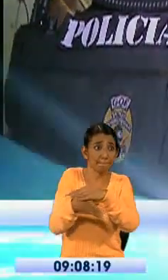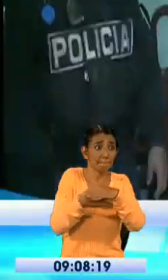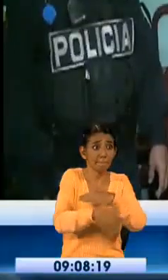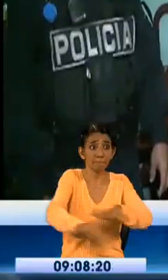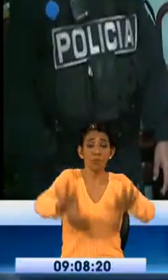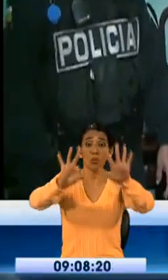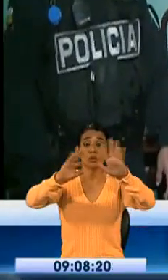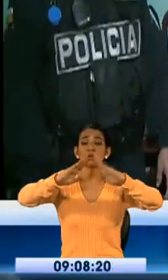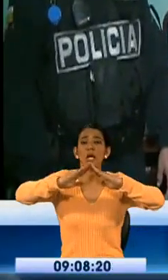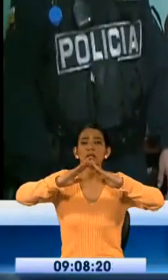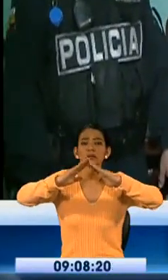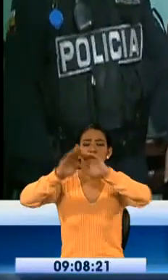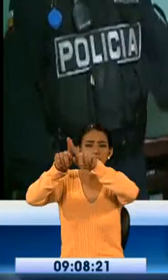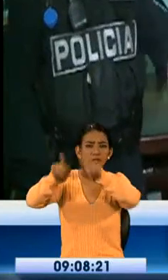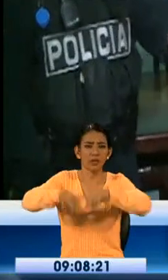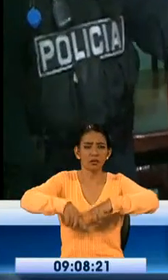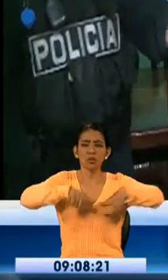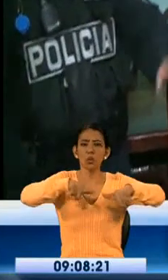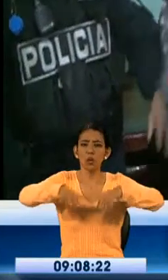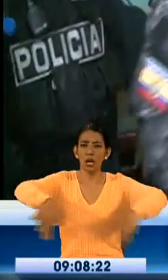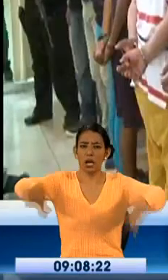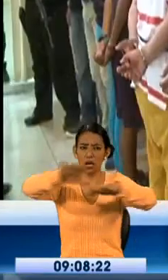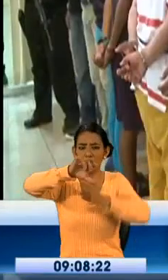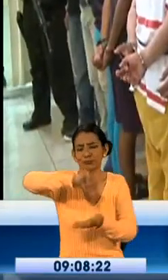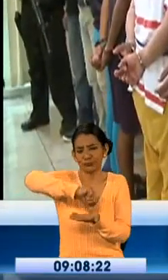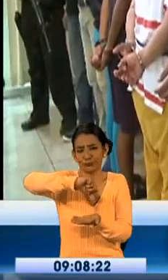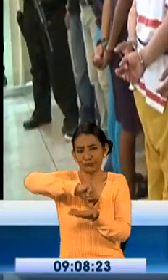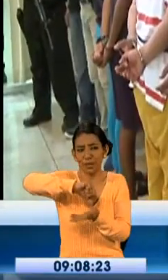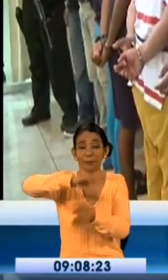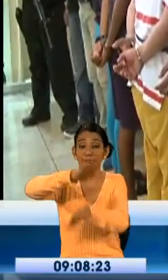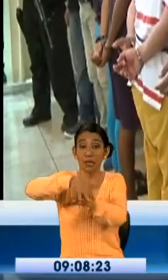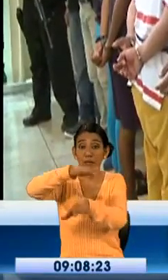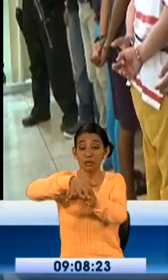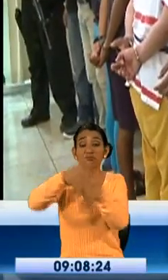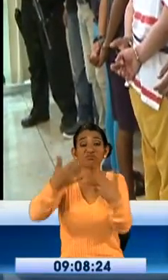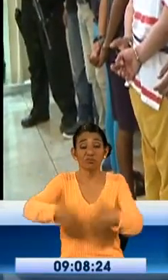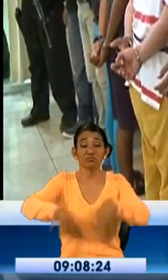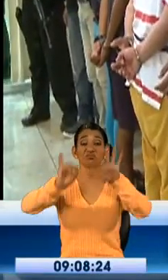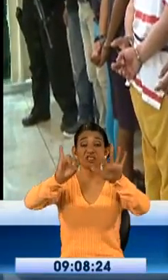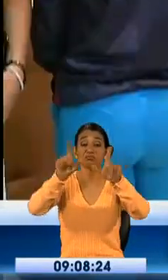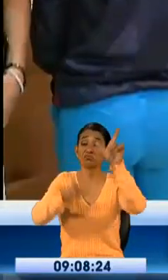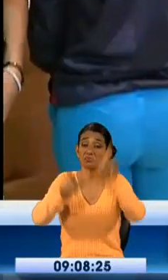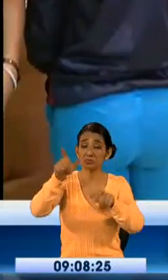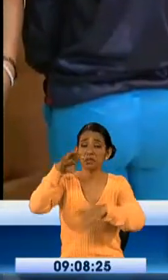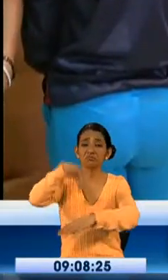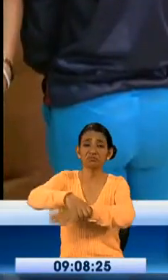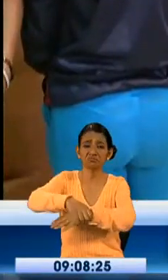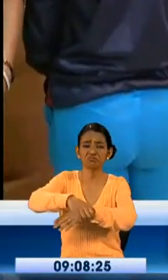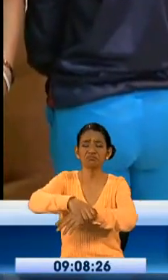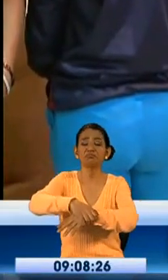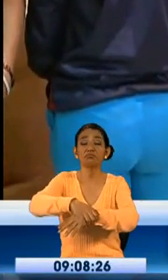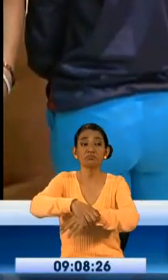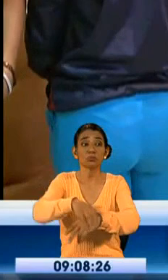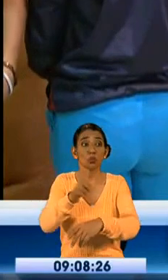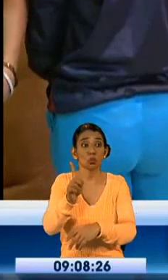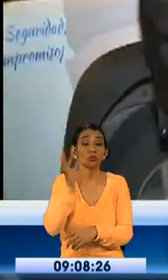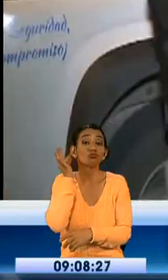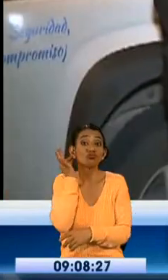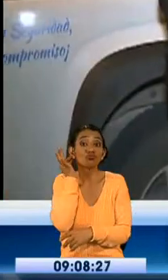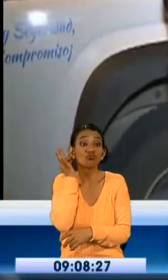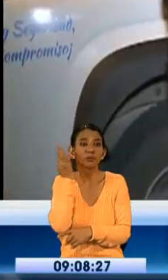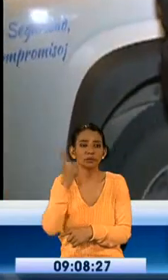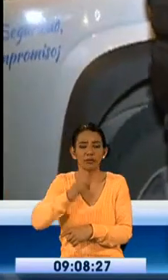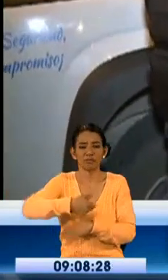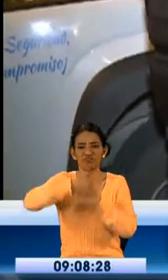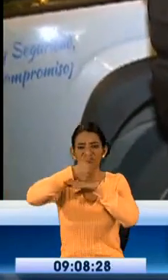viviendas ubicadas en diferentes puntos de la ciudad, que dejó como resultado 6 personas detenidas, entre ellas una mujer y al cabecilla